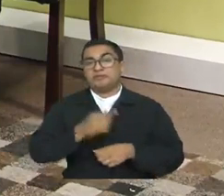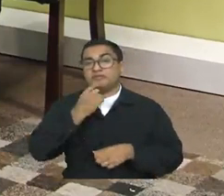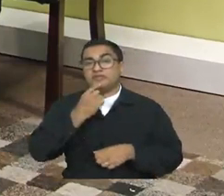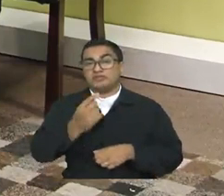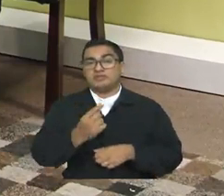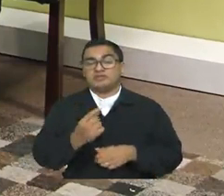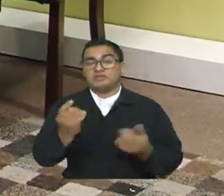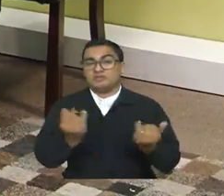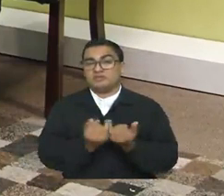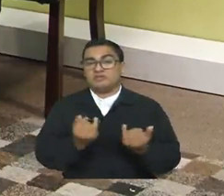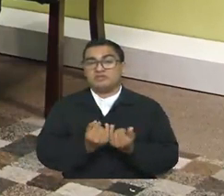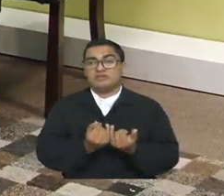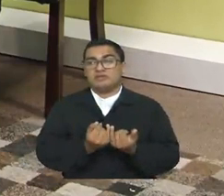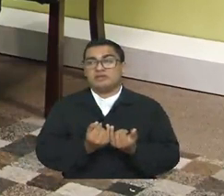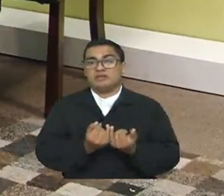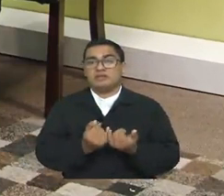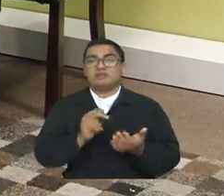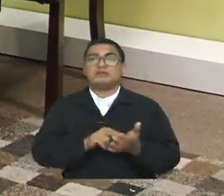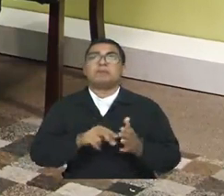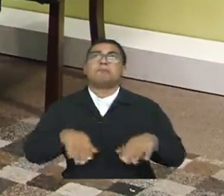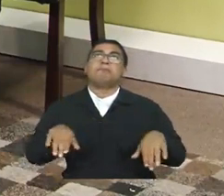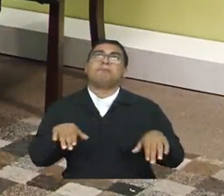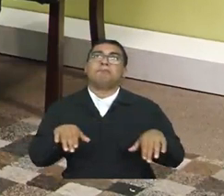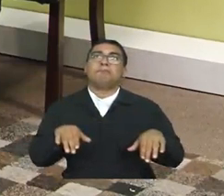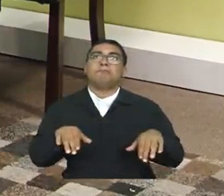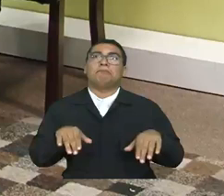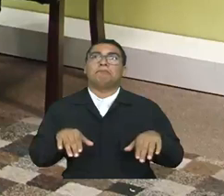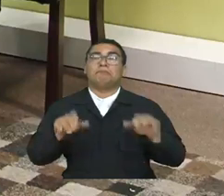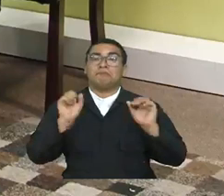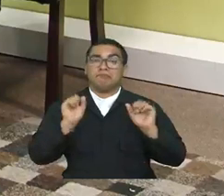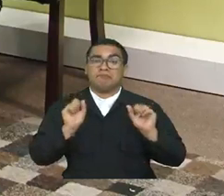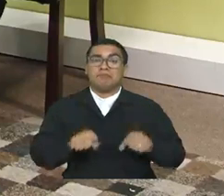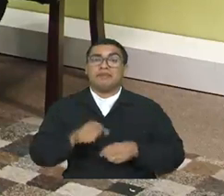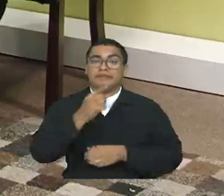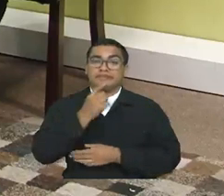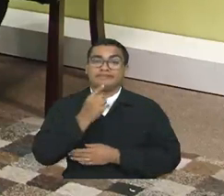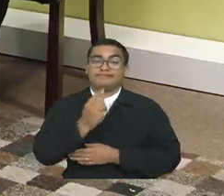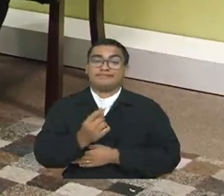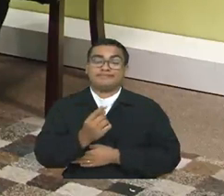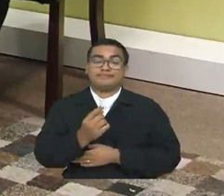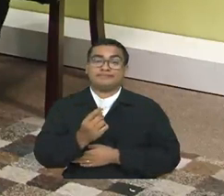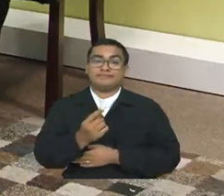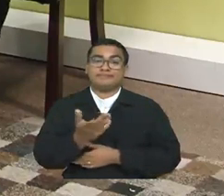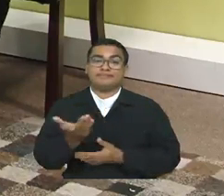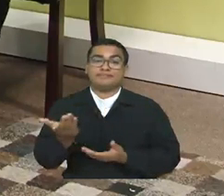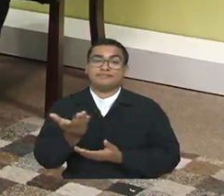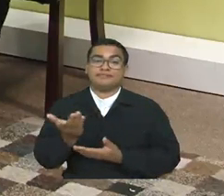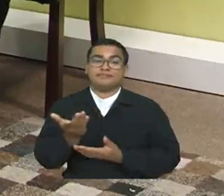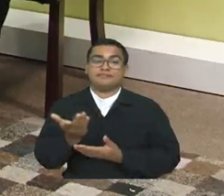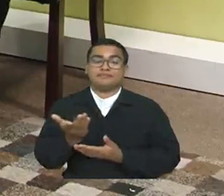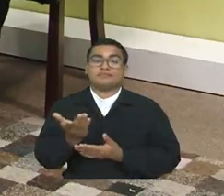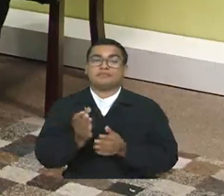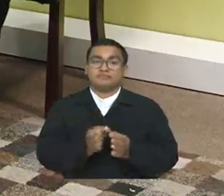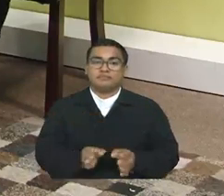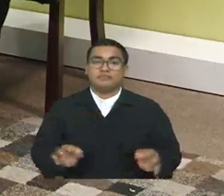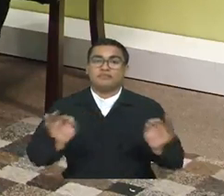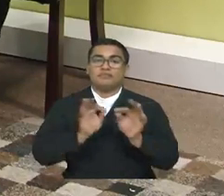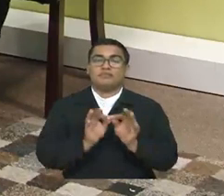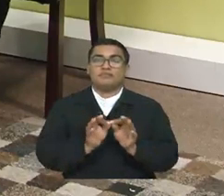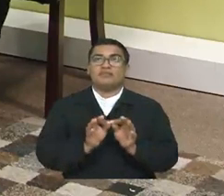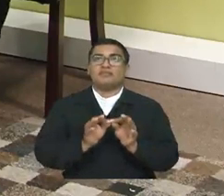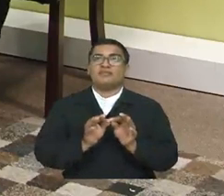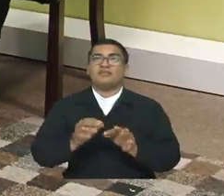caigamos en el sedentarismo, que es el no hacer nada. Claro, lo podemos disminuir. Y lo que más aquí hay que hacer hincapié, que si